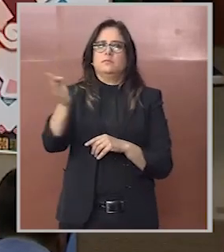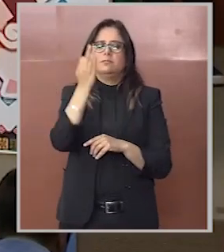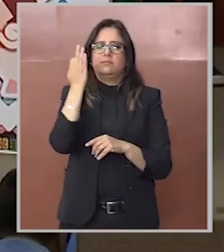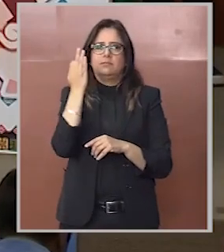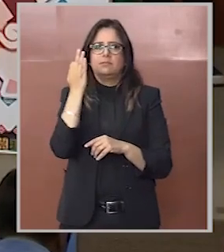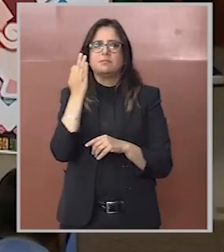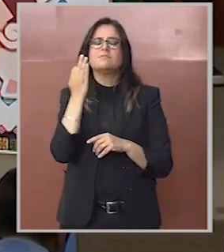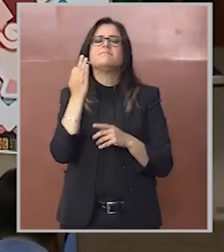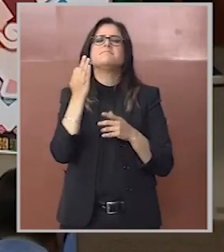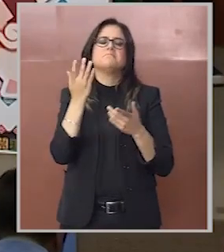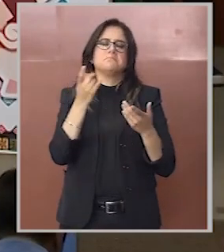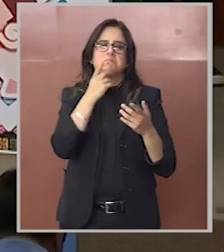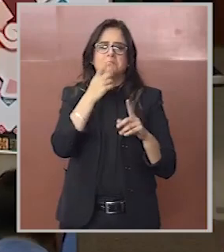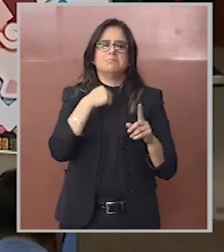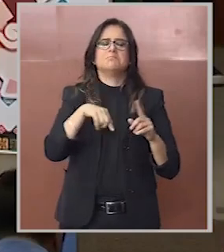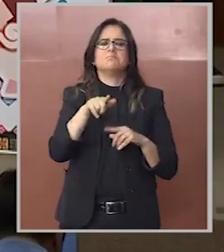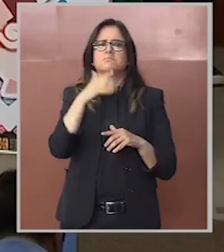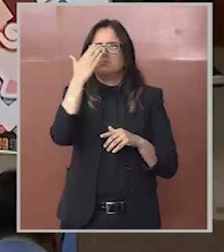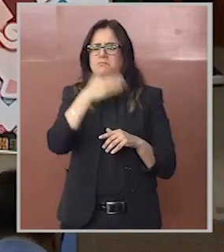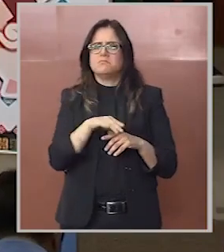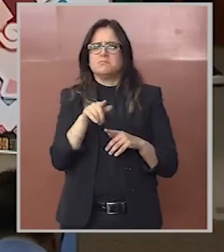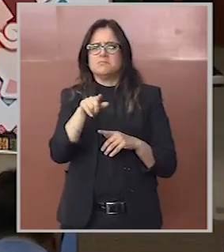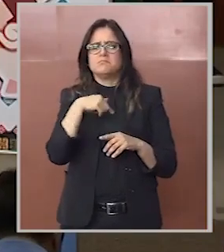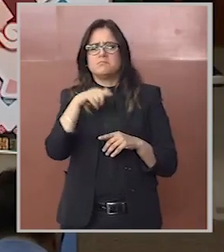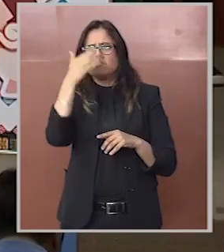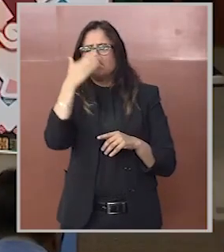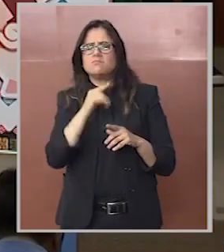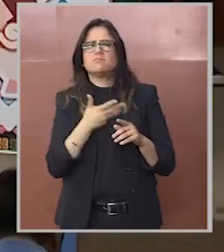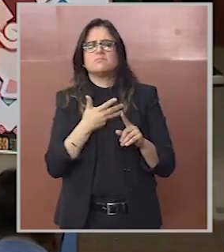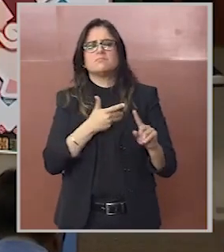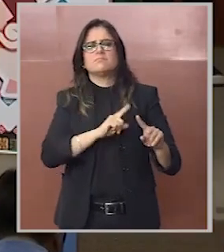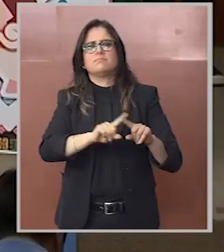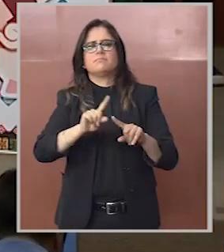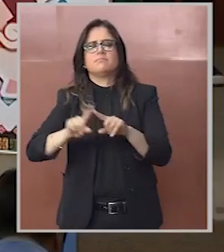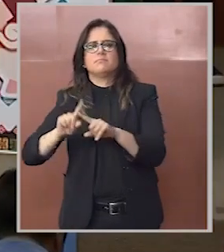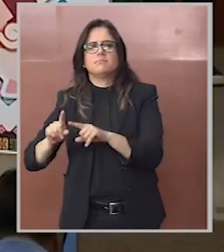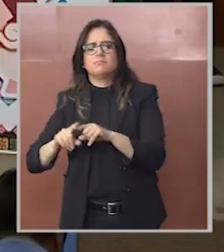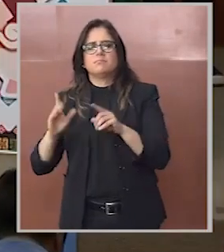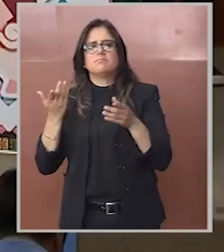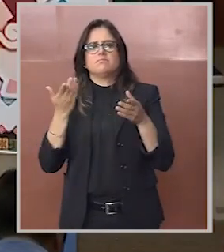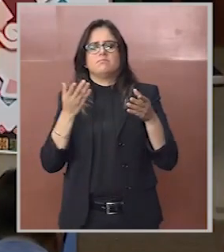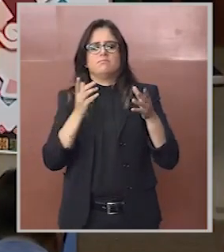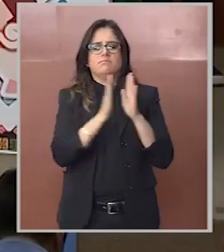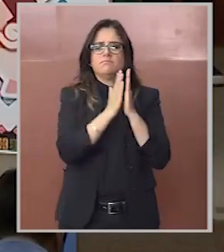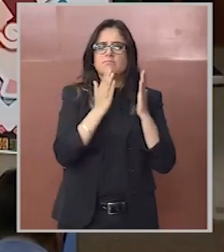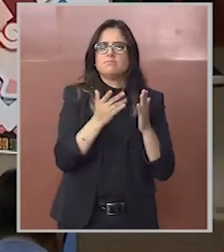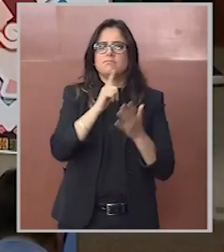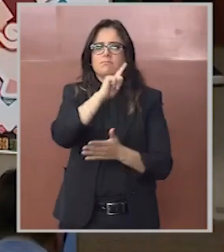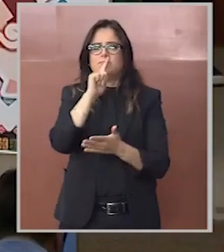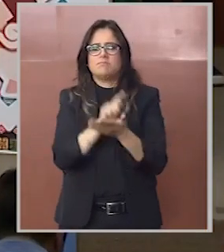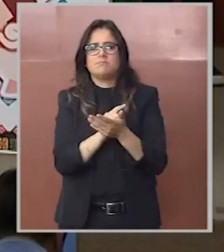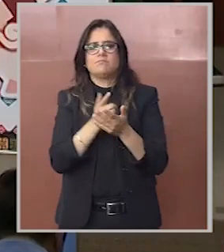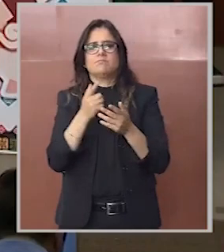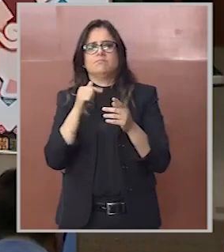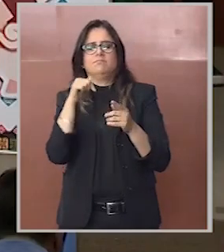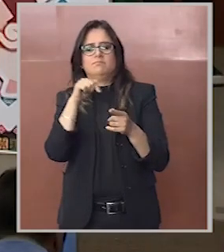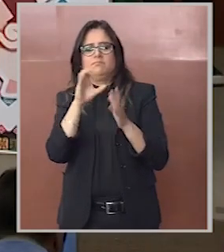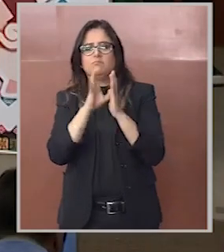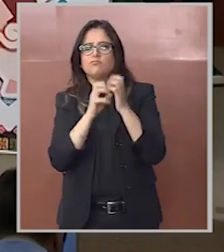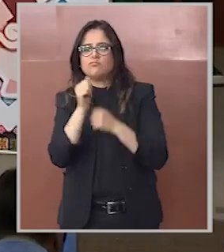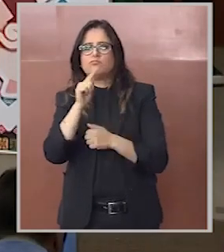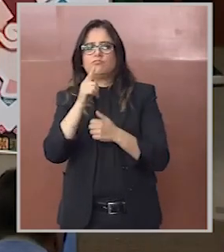dijimos bueno ustedes saben que pues hay diversos instrumentos internacionales hay Marcos legales que contemplan como